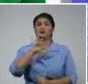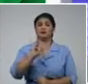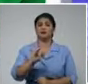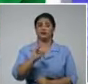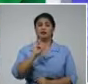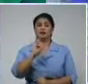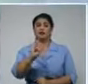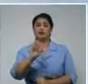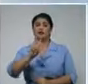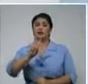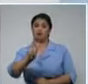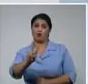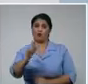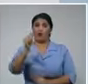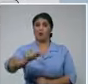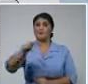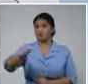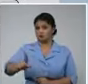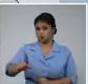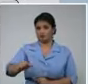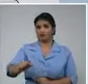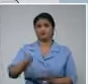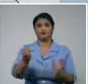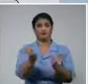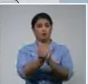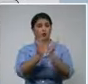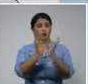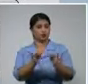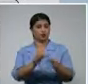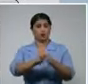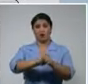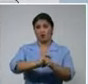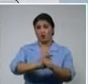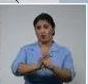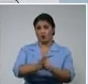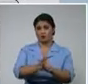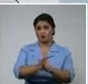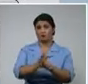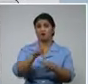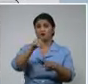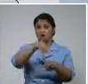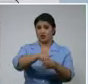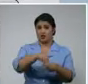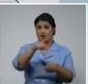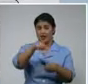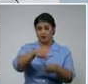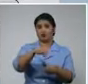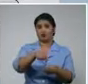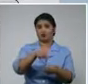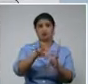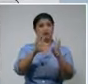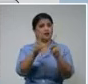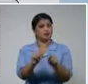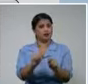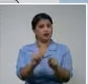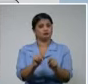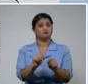772 muestras que representan es una positividad de